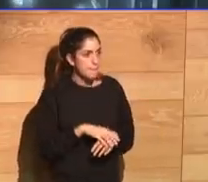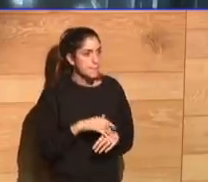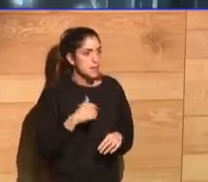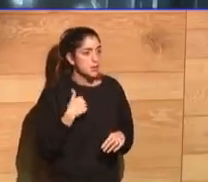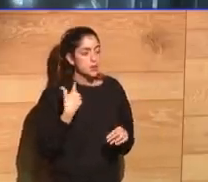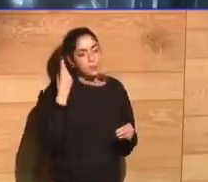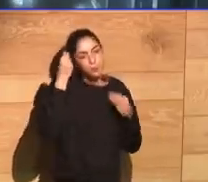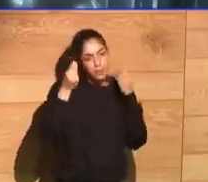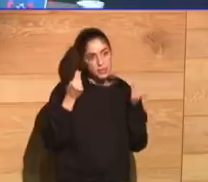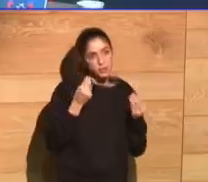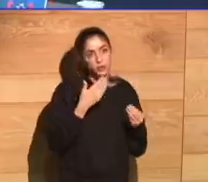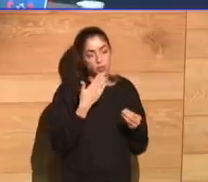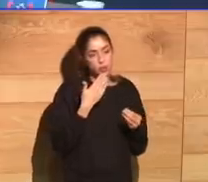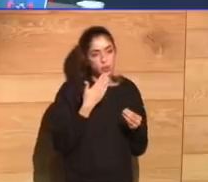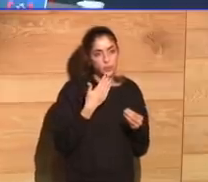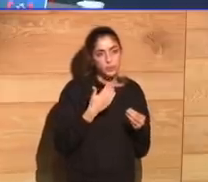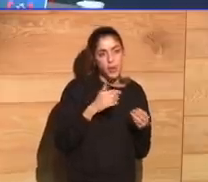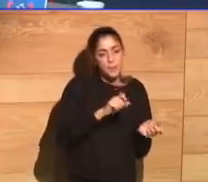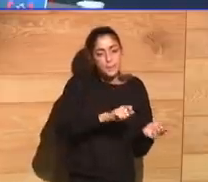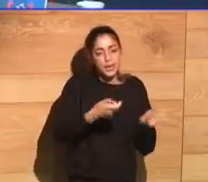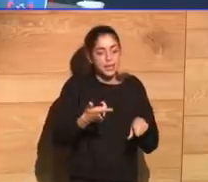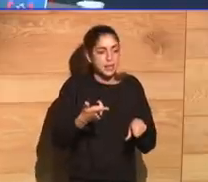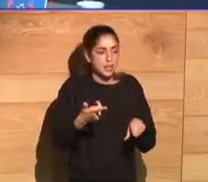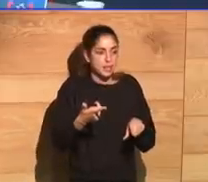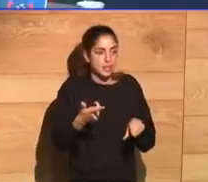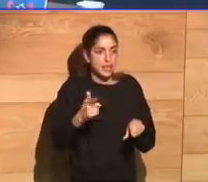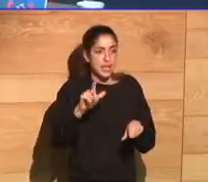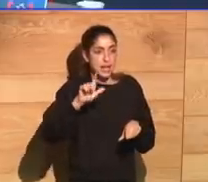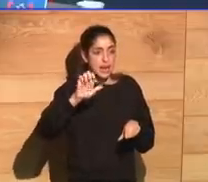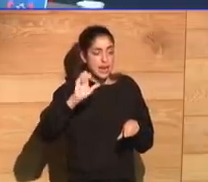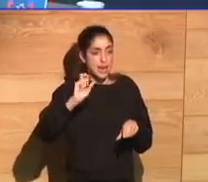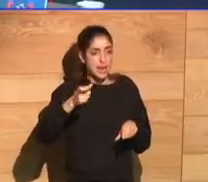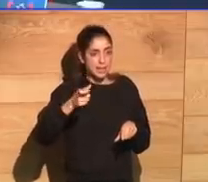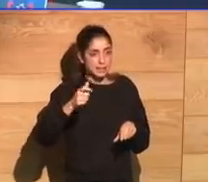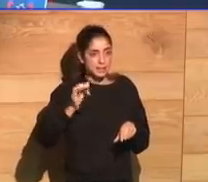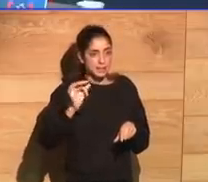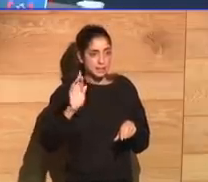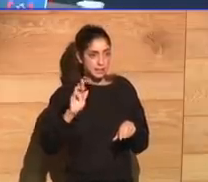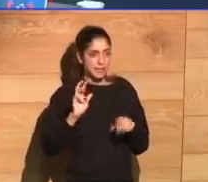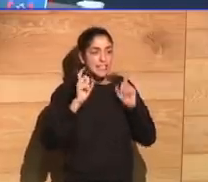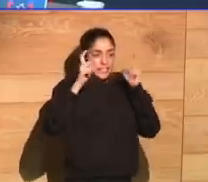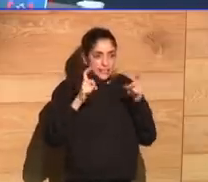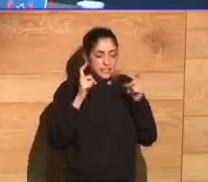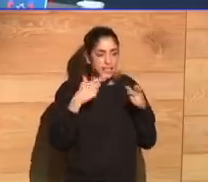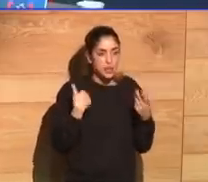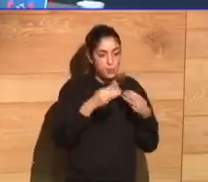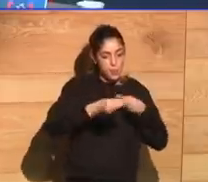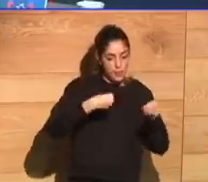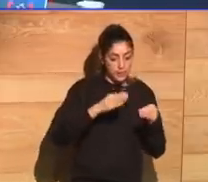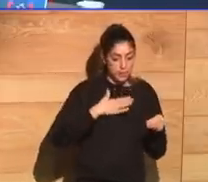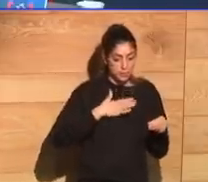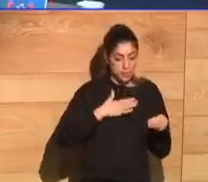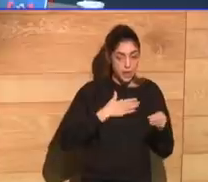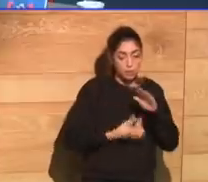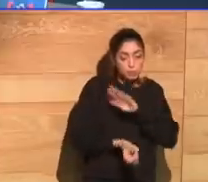poco lo que intenta hacer muchos años después el propio Lester, ¿no? O sea, con el material que tengo voy a intentar hacer una peli